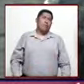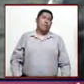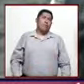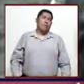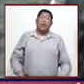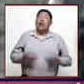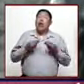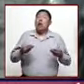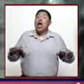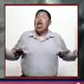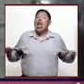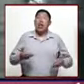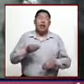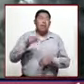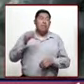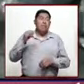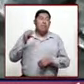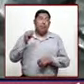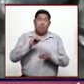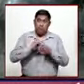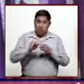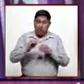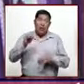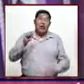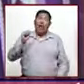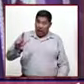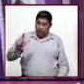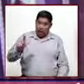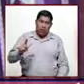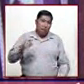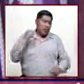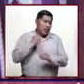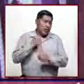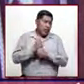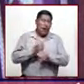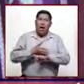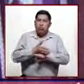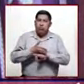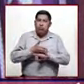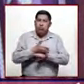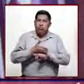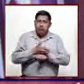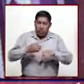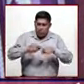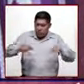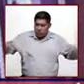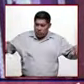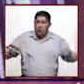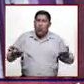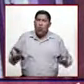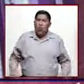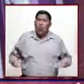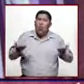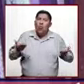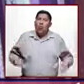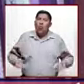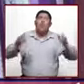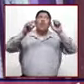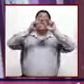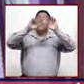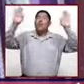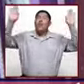El material de aluminio nos provee pues las personas que trabajan con carpintería en aluminio. Esas personas que realizan las